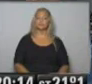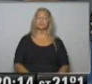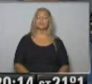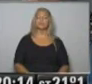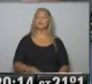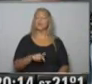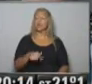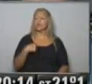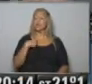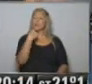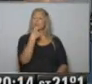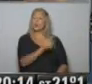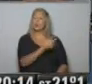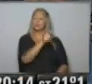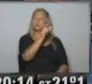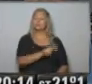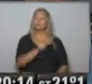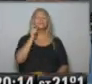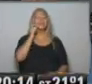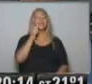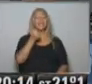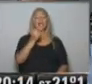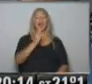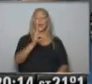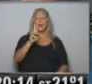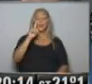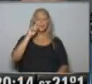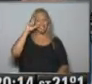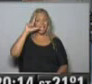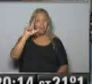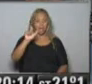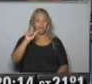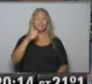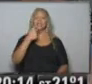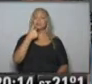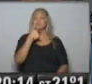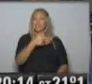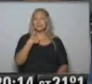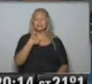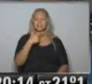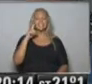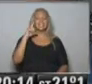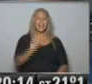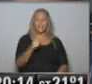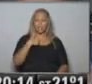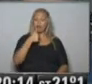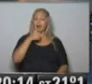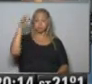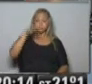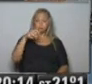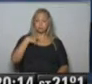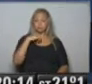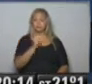Bueno le vamos a preguntar ahora a Gabriela andrietti si realmente hubo una caída récord de agua en esta madrugada